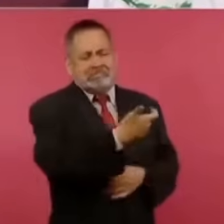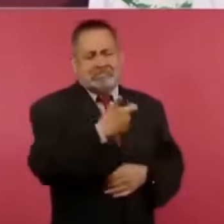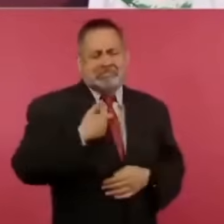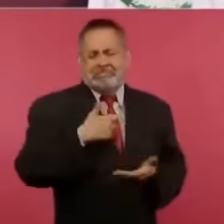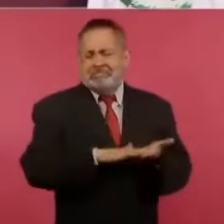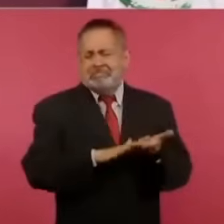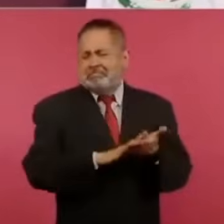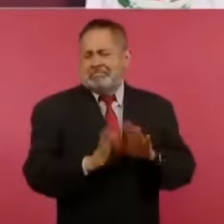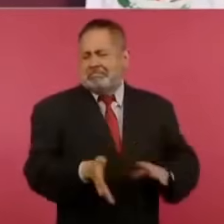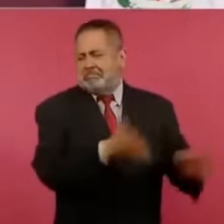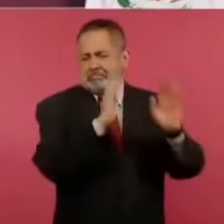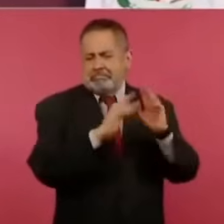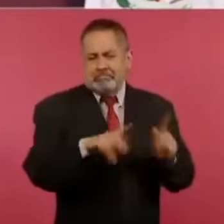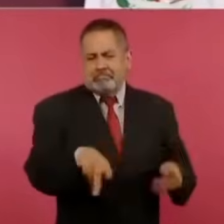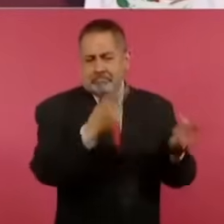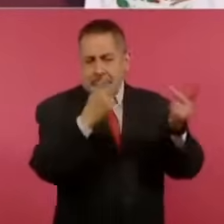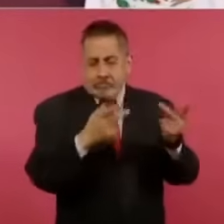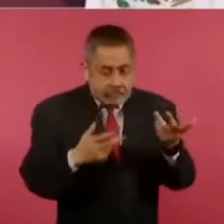a Repsol.